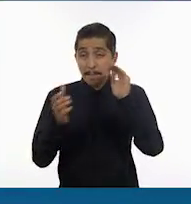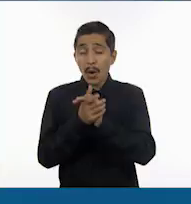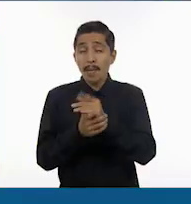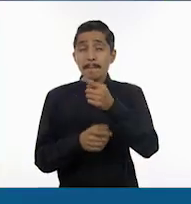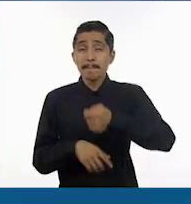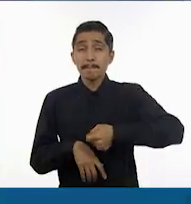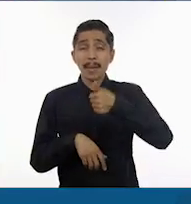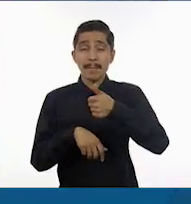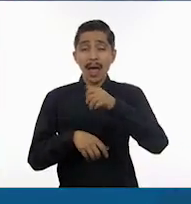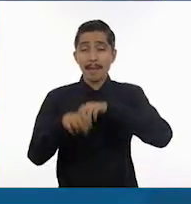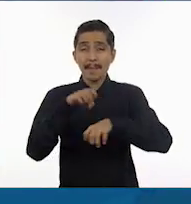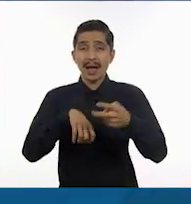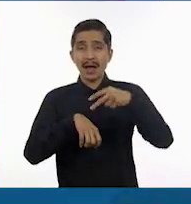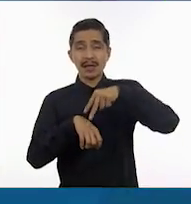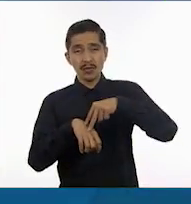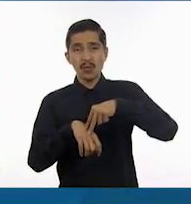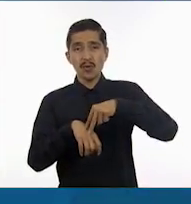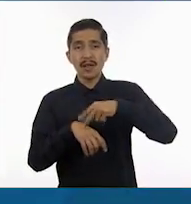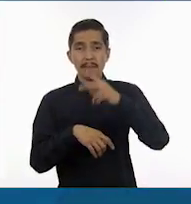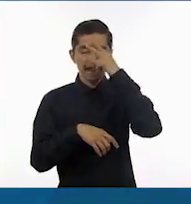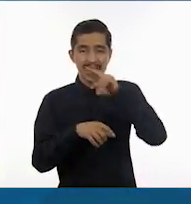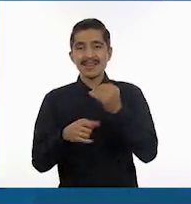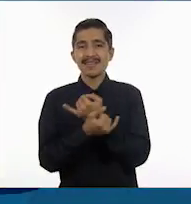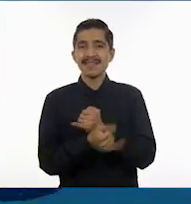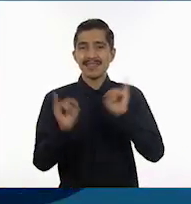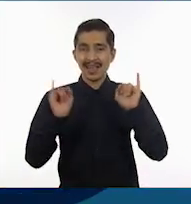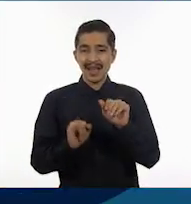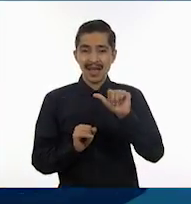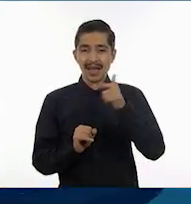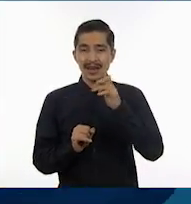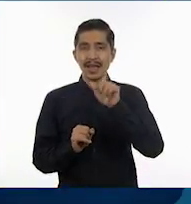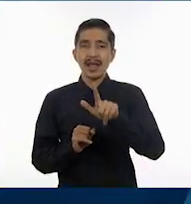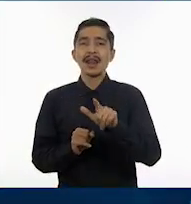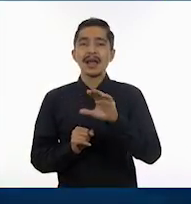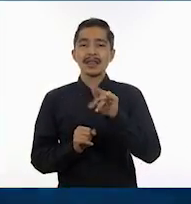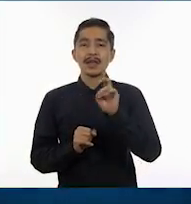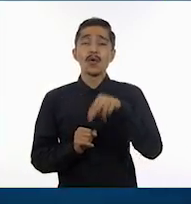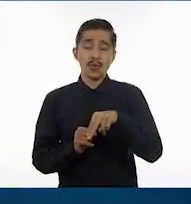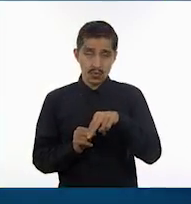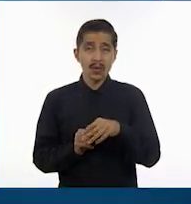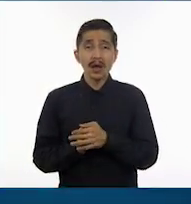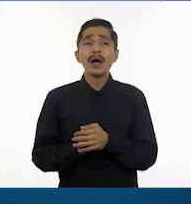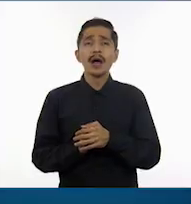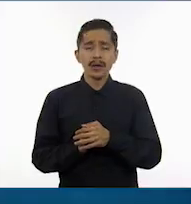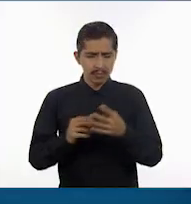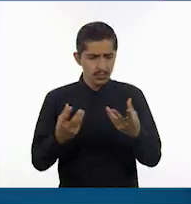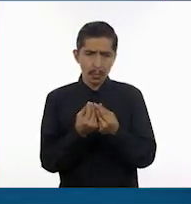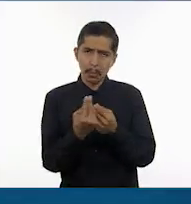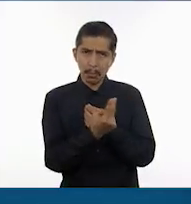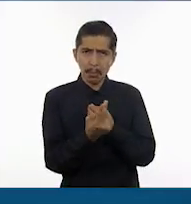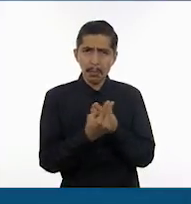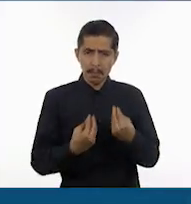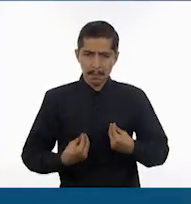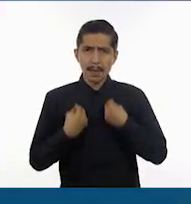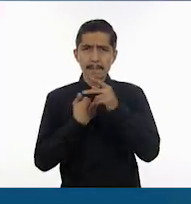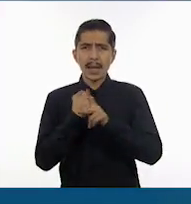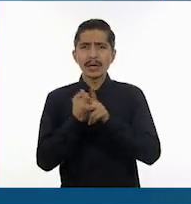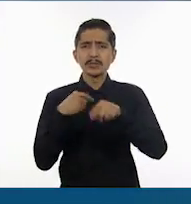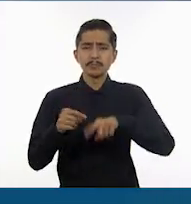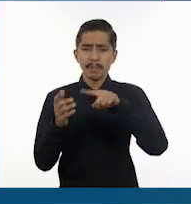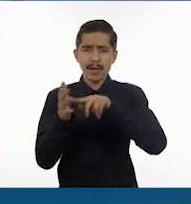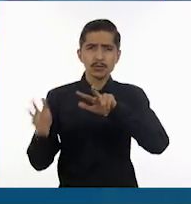embajador de España en México independiente, Ángel Calderón de la Barca. Madame y el embajador estuvieron viviendo en nuestro país